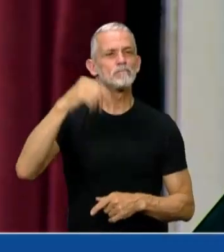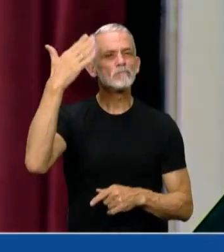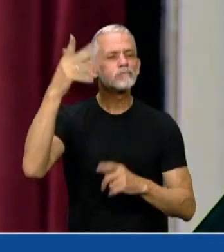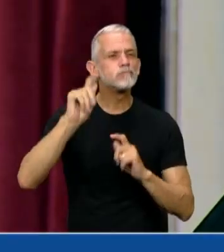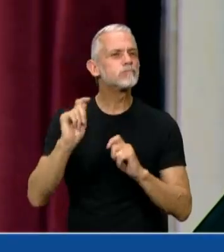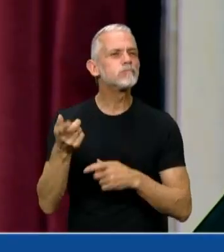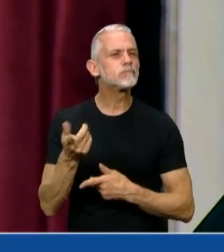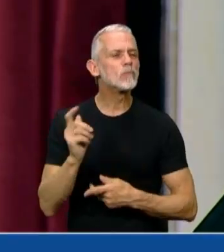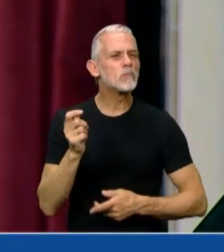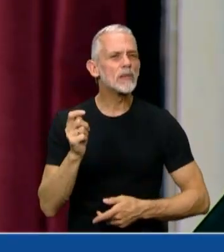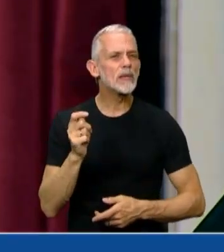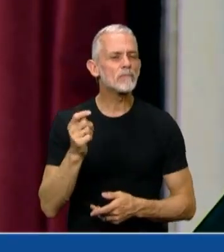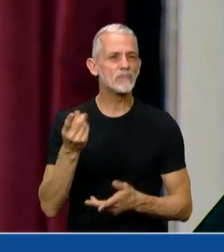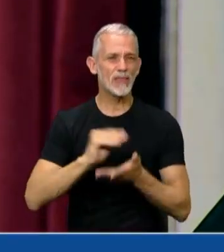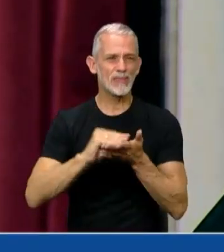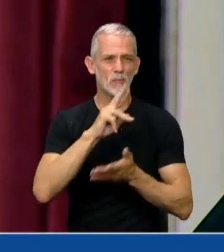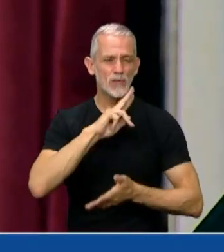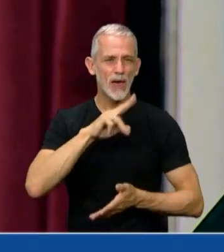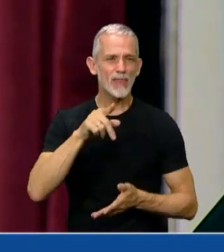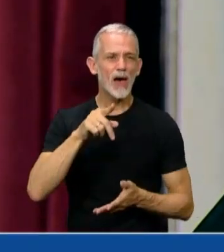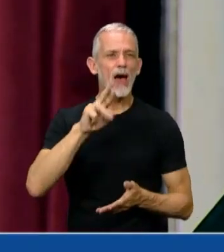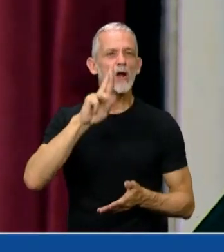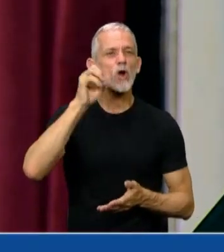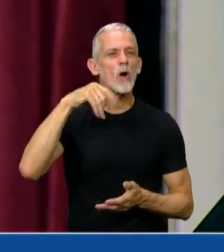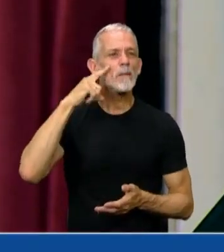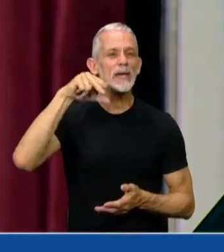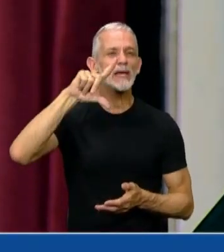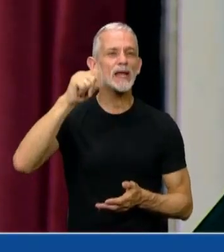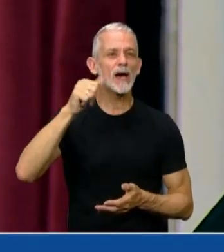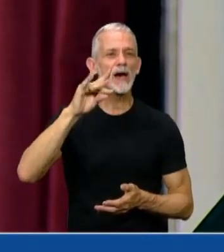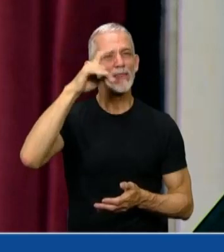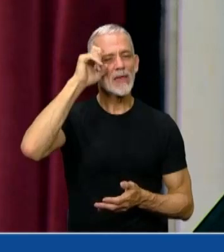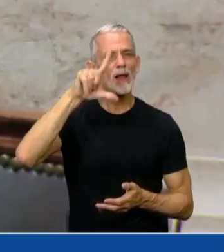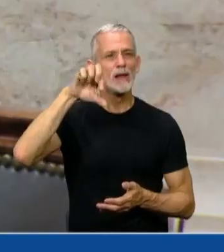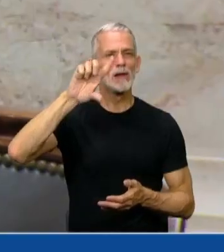Tiene ahora la palabra la diputada Romina del Pla.